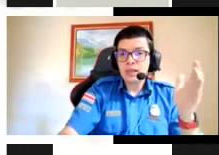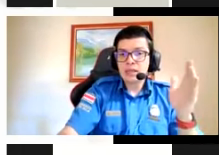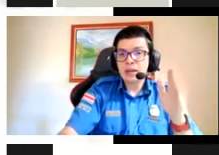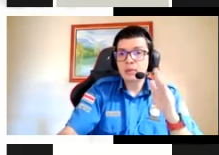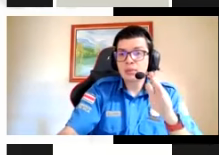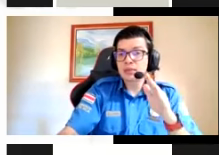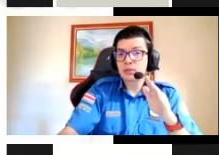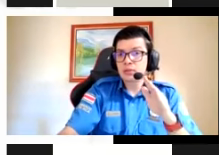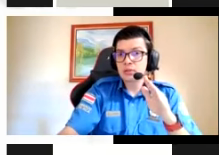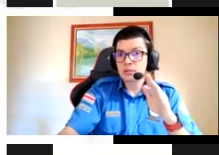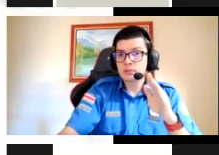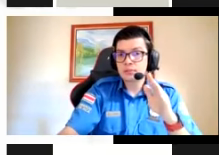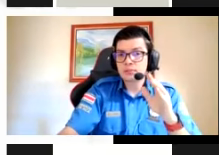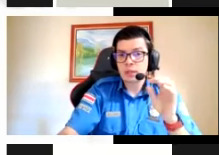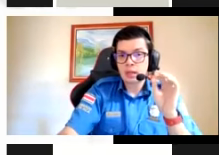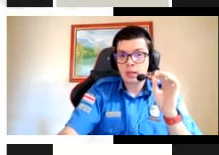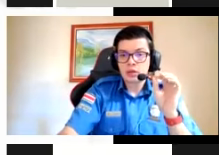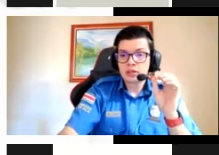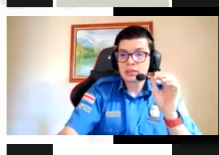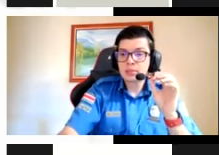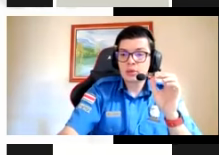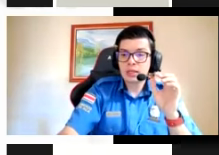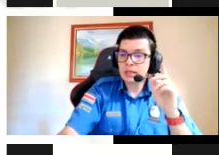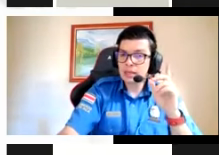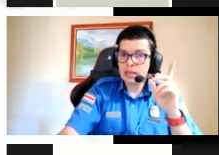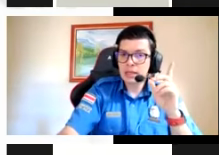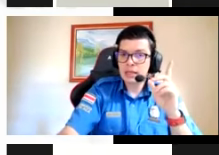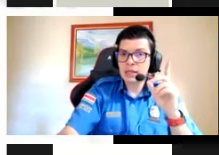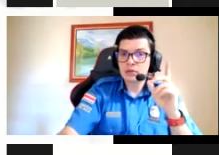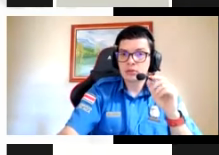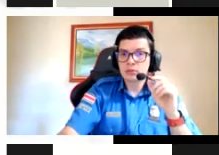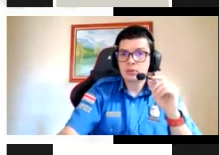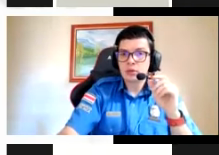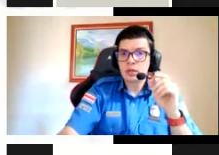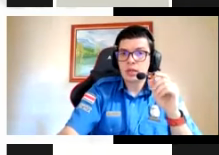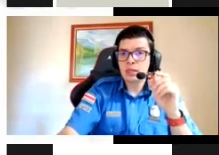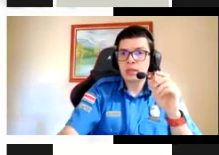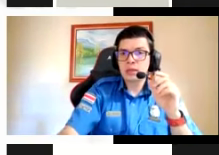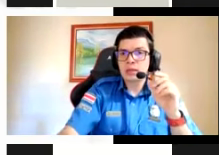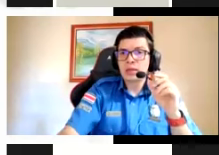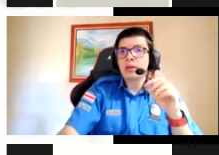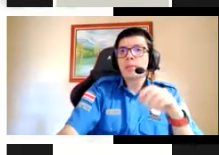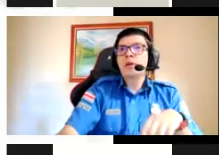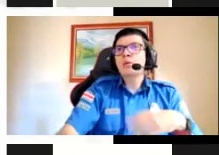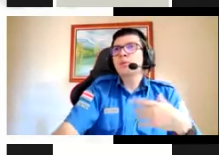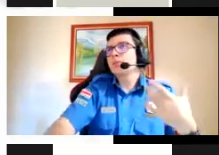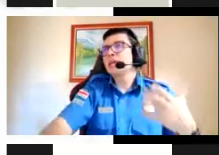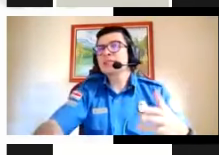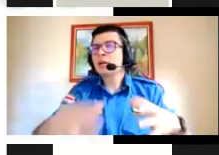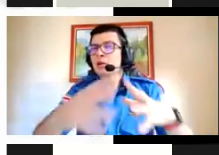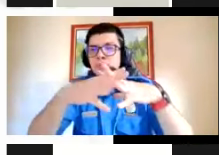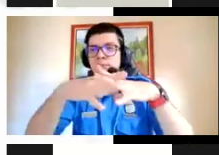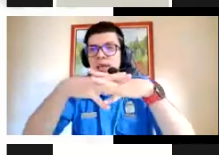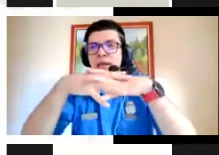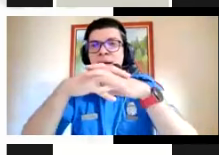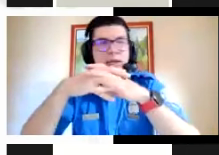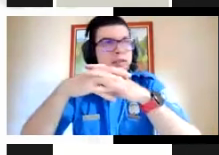y llegamos a esta condición. Entonces es importante tener eso en mente. Pero es